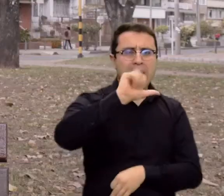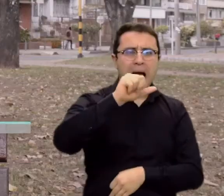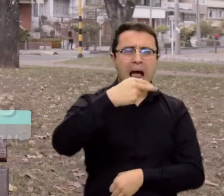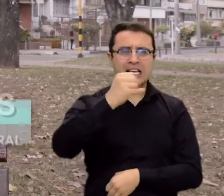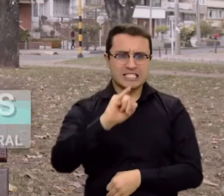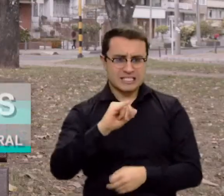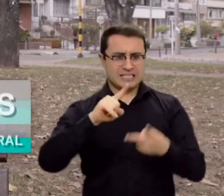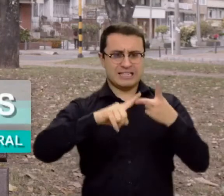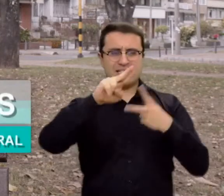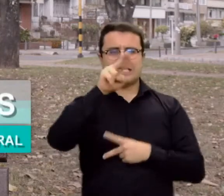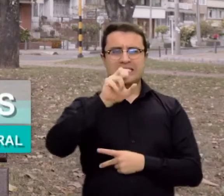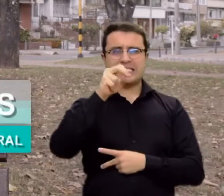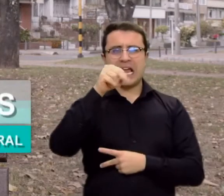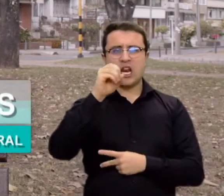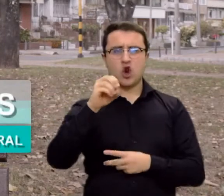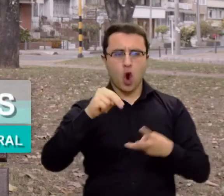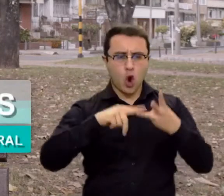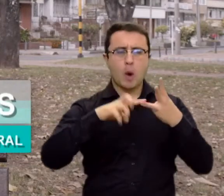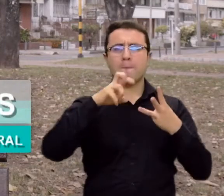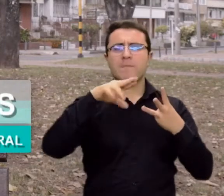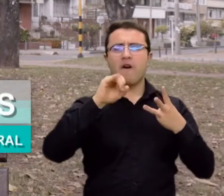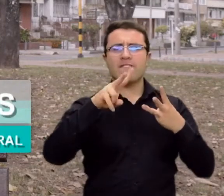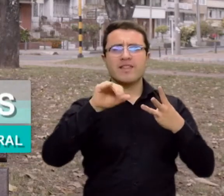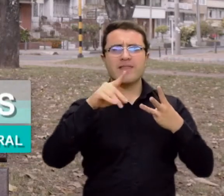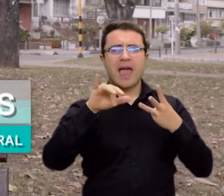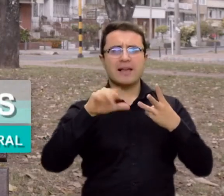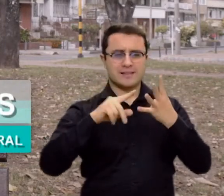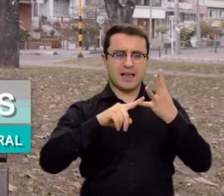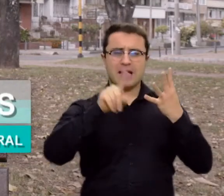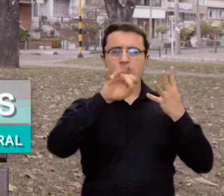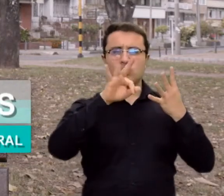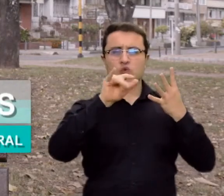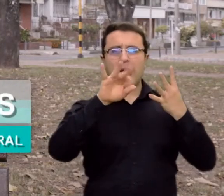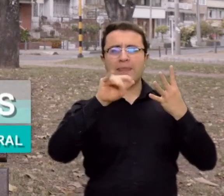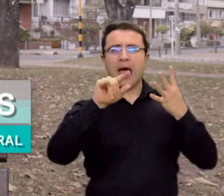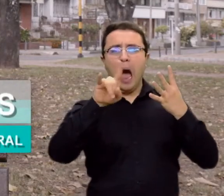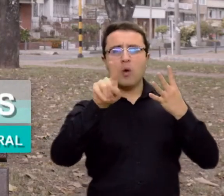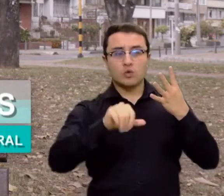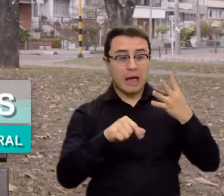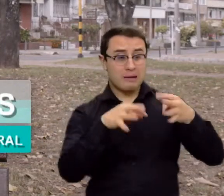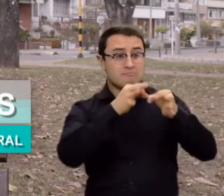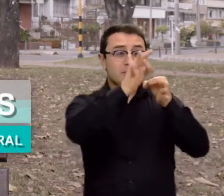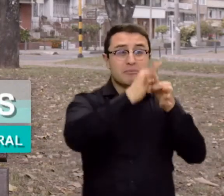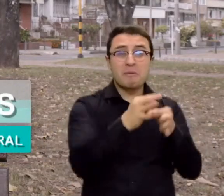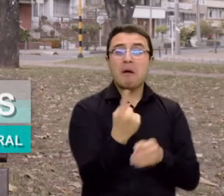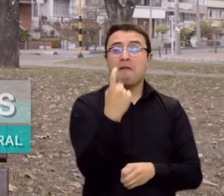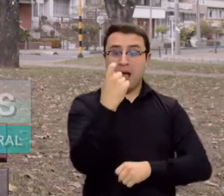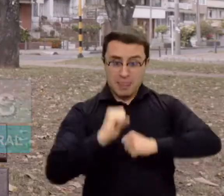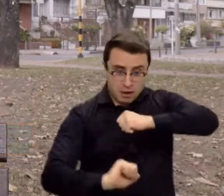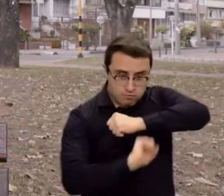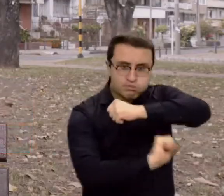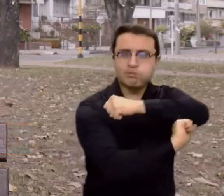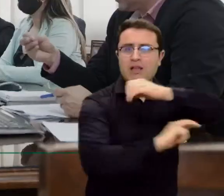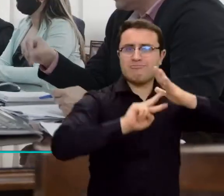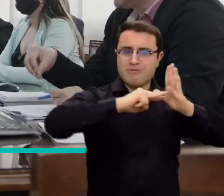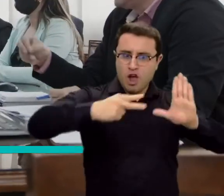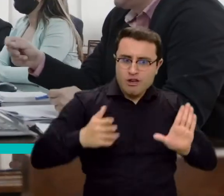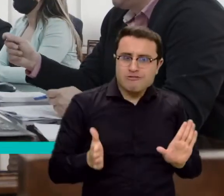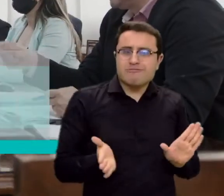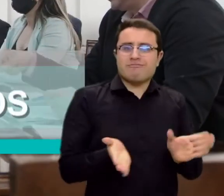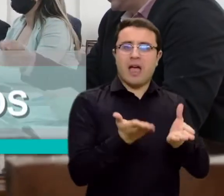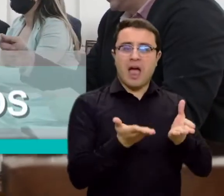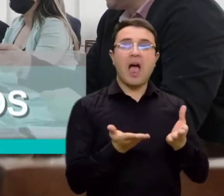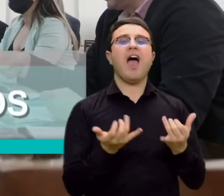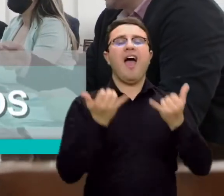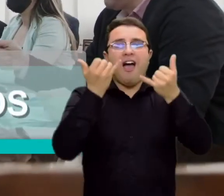hablando de Hachí, de San Zenón, de Providencia, de Zutatausa. Son municipios donde se necesitan refuerzos tecnológicos